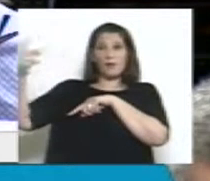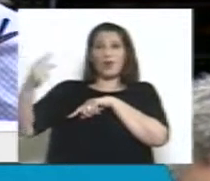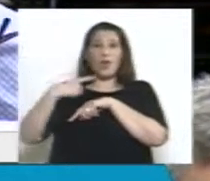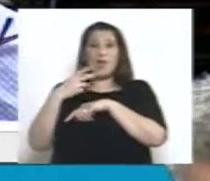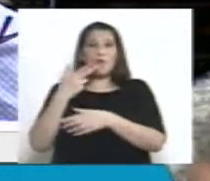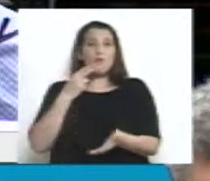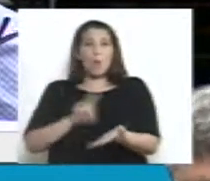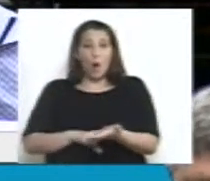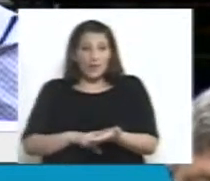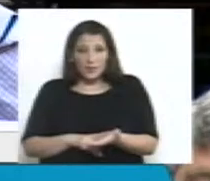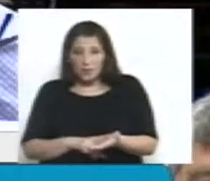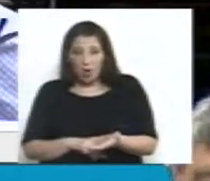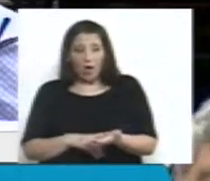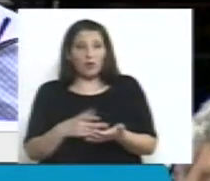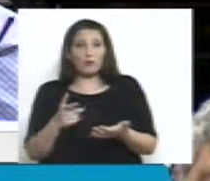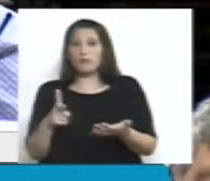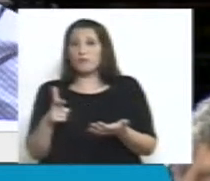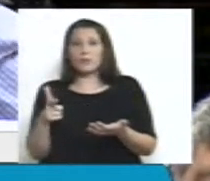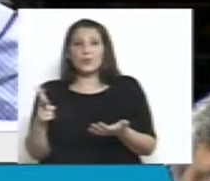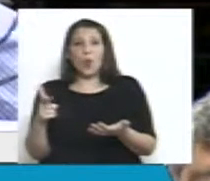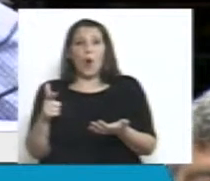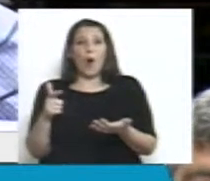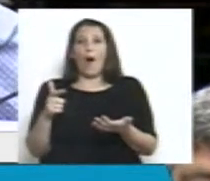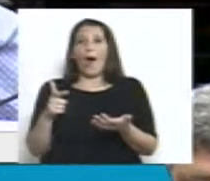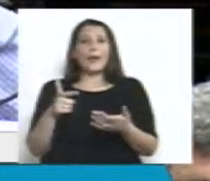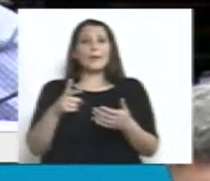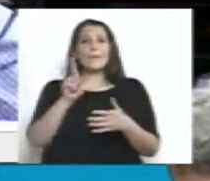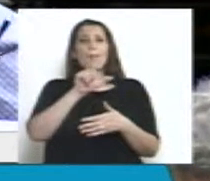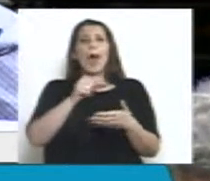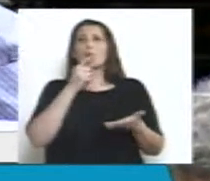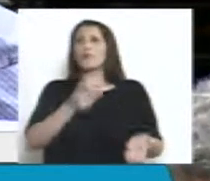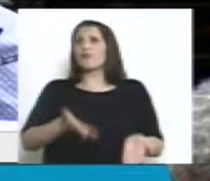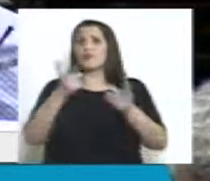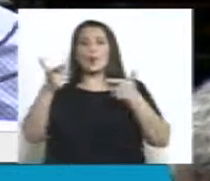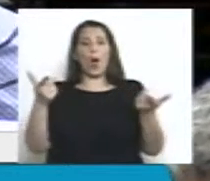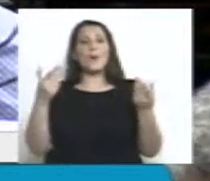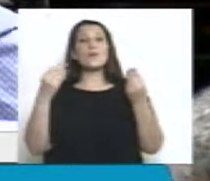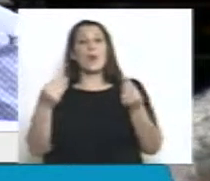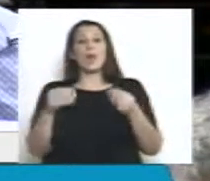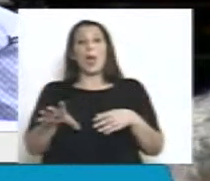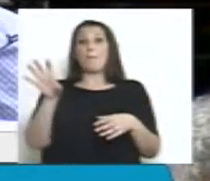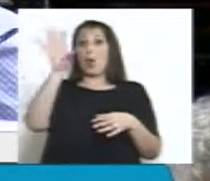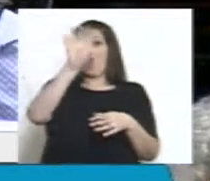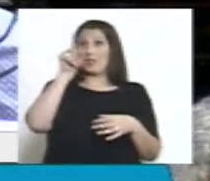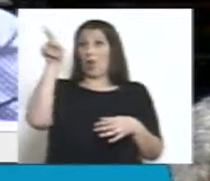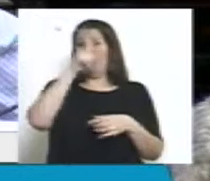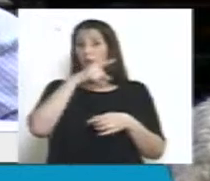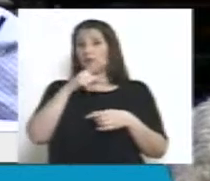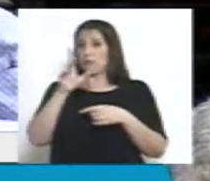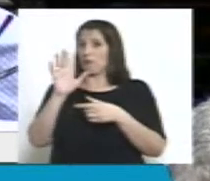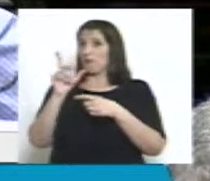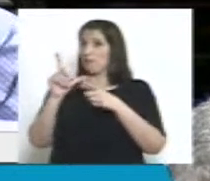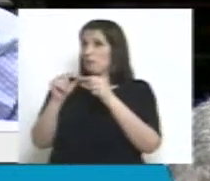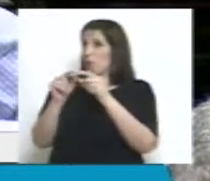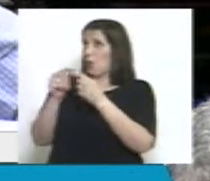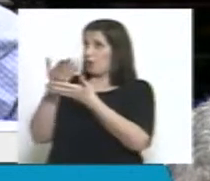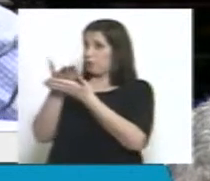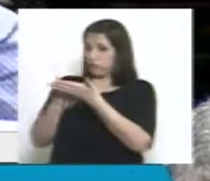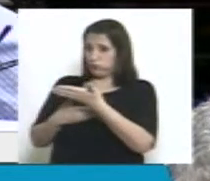que no permite el crecimiento del país, porque las provincias hoy, según datos de ustedes, del